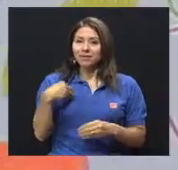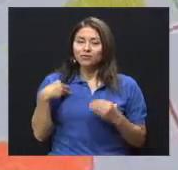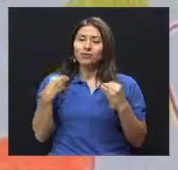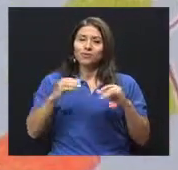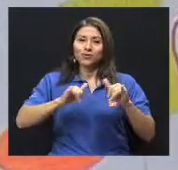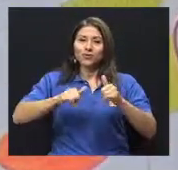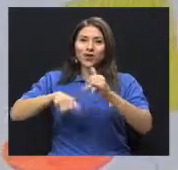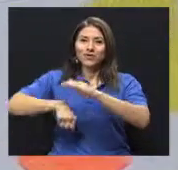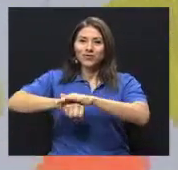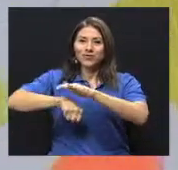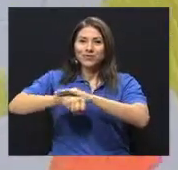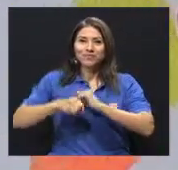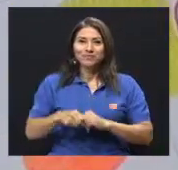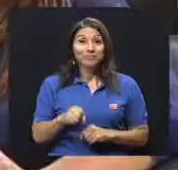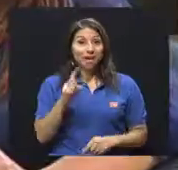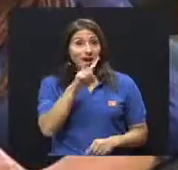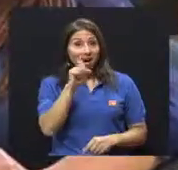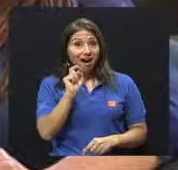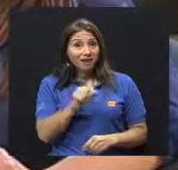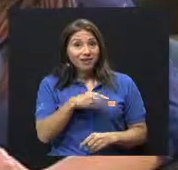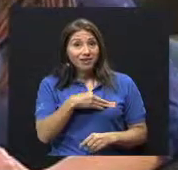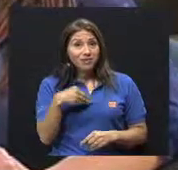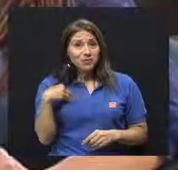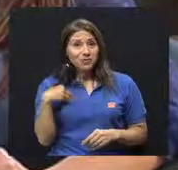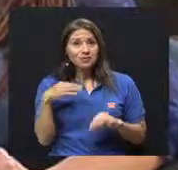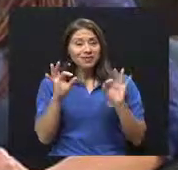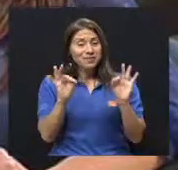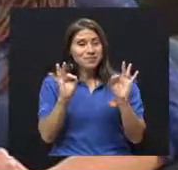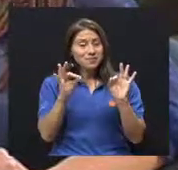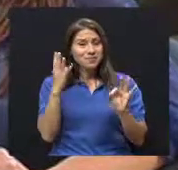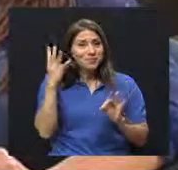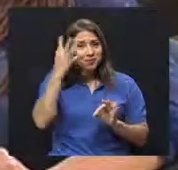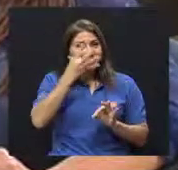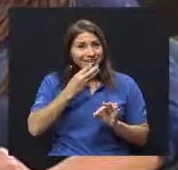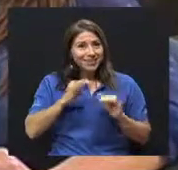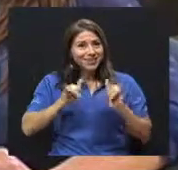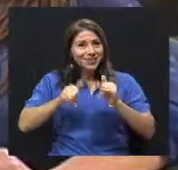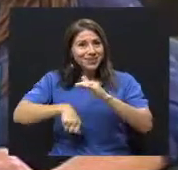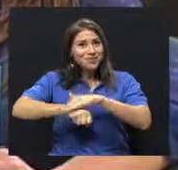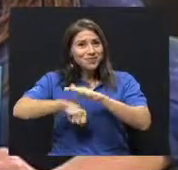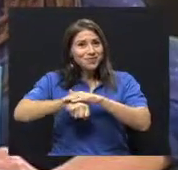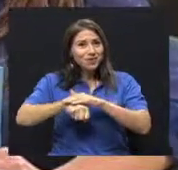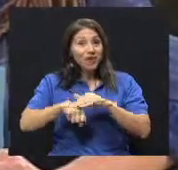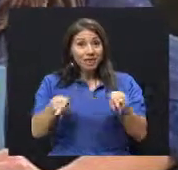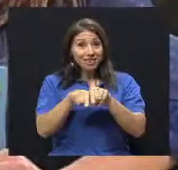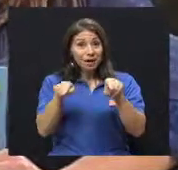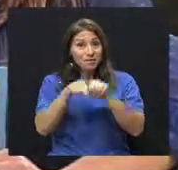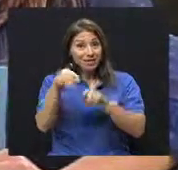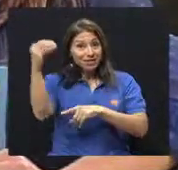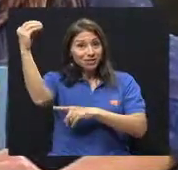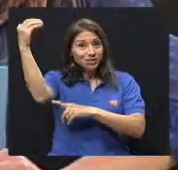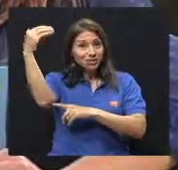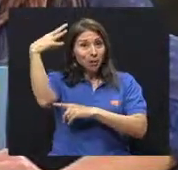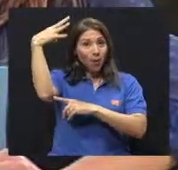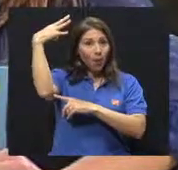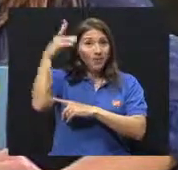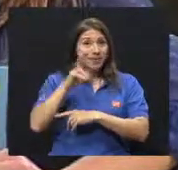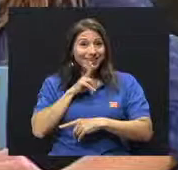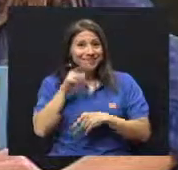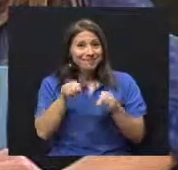Que sí me gusta jugar mucho fútbol. ¿Sí te gusta? Ah, qué bien, es muy bonito jugar fútbol. Uh-huh. Y el sol, ¿verdad? También.